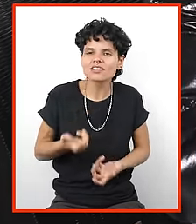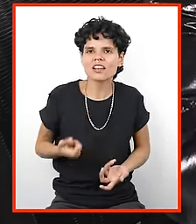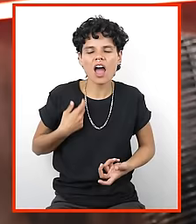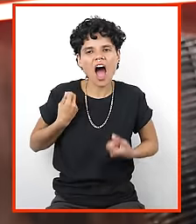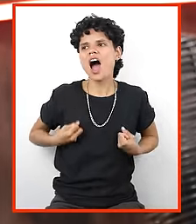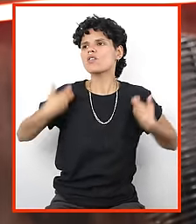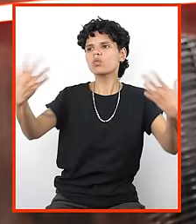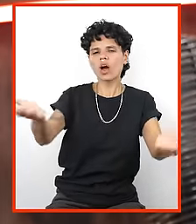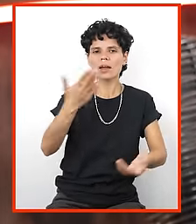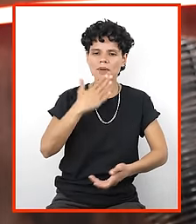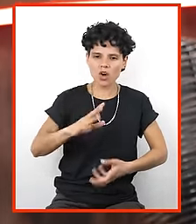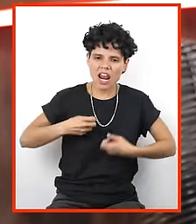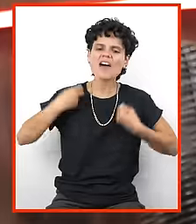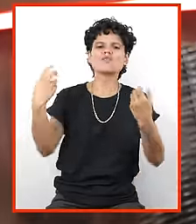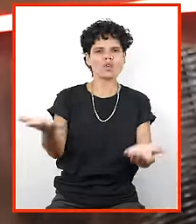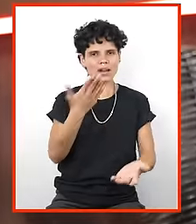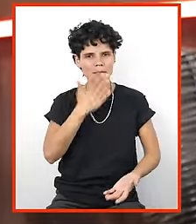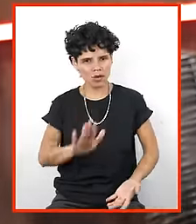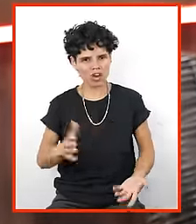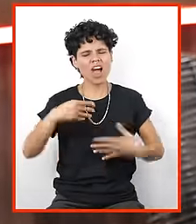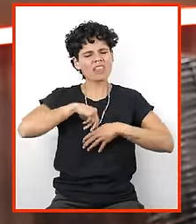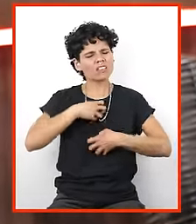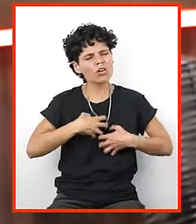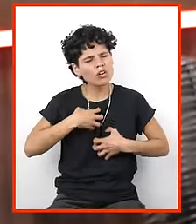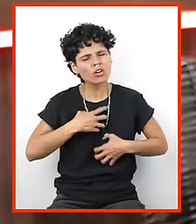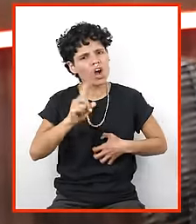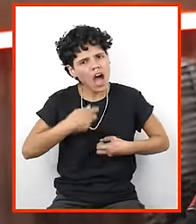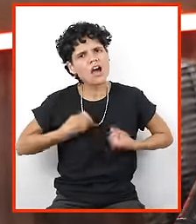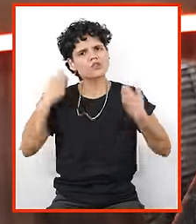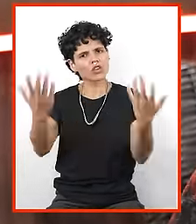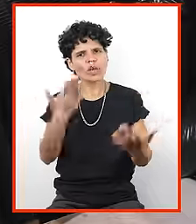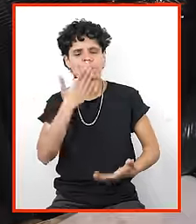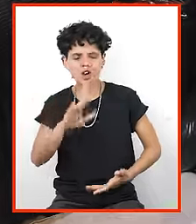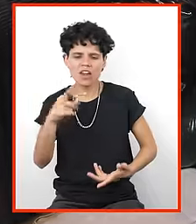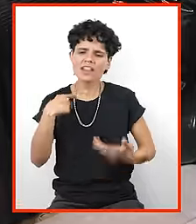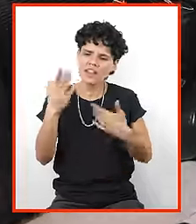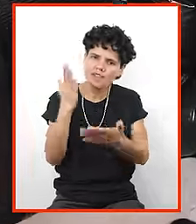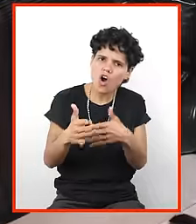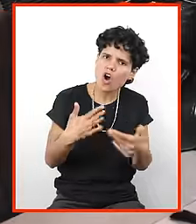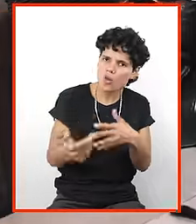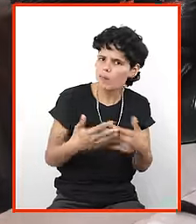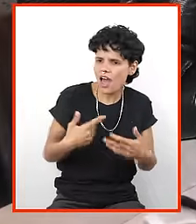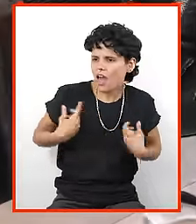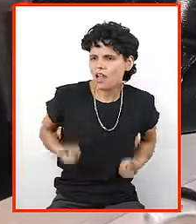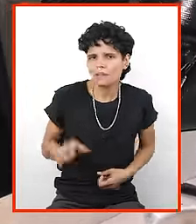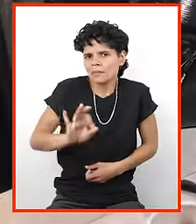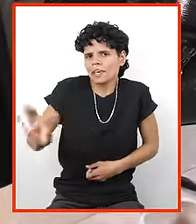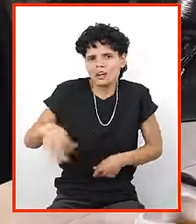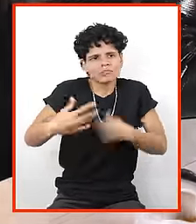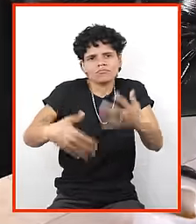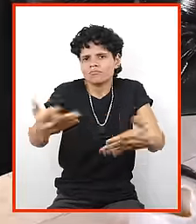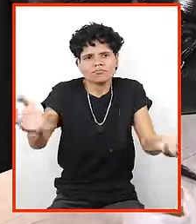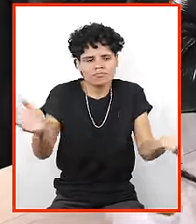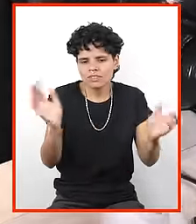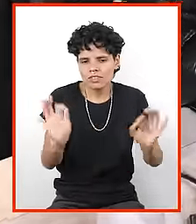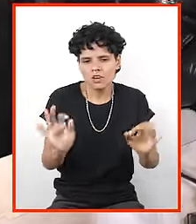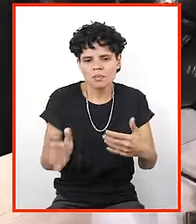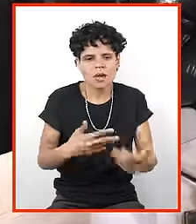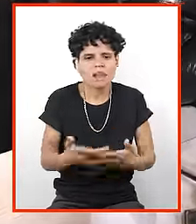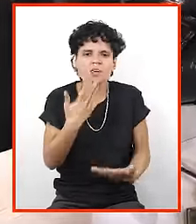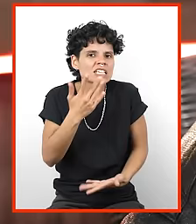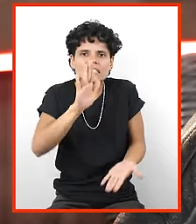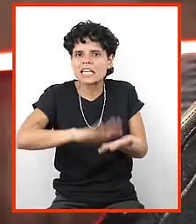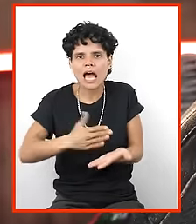adentro encuentro, sí, a veces. Bueno. Sí, pues no, pero estoy de acuerdo. Pero en eso este tipo estoy de acuerdo de cosas, contigo. De verdad. Claro. Porque es